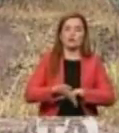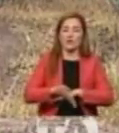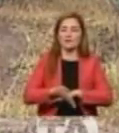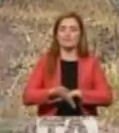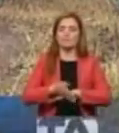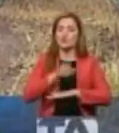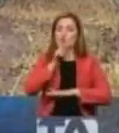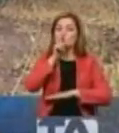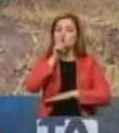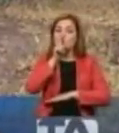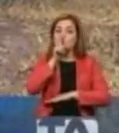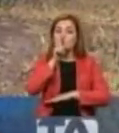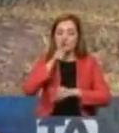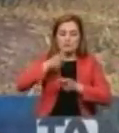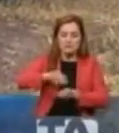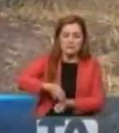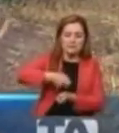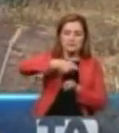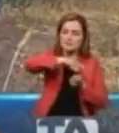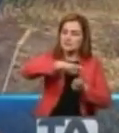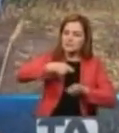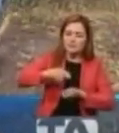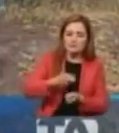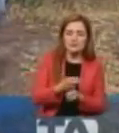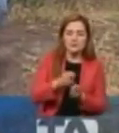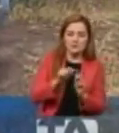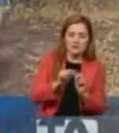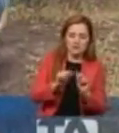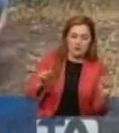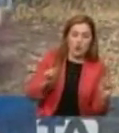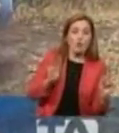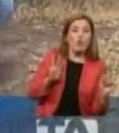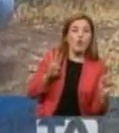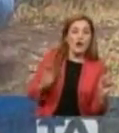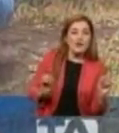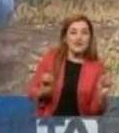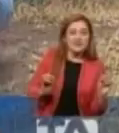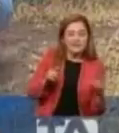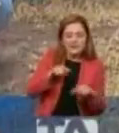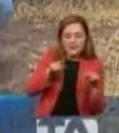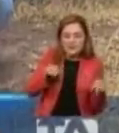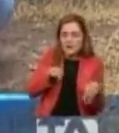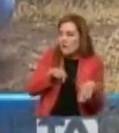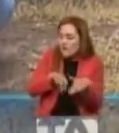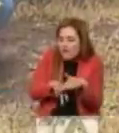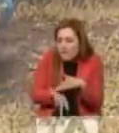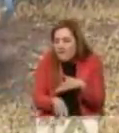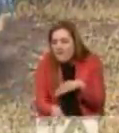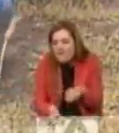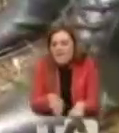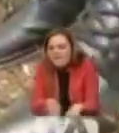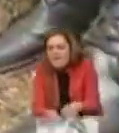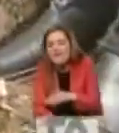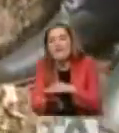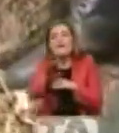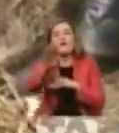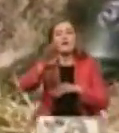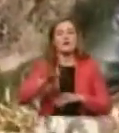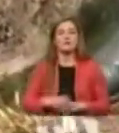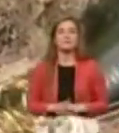Por este agujero improvisado de aproximadamente 40 centímetros, ingresaron los delincuentes.